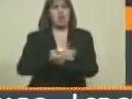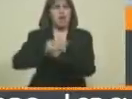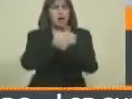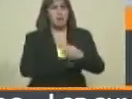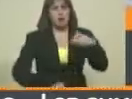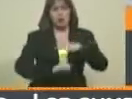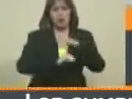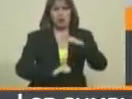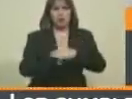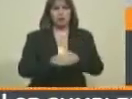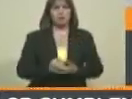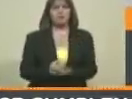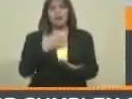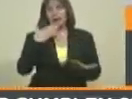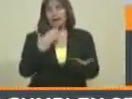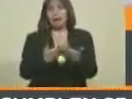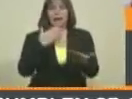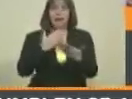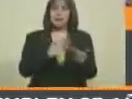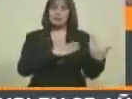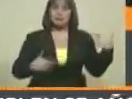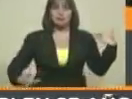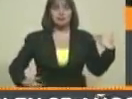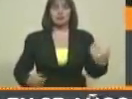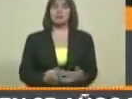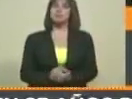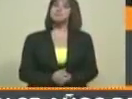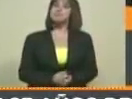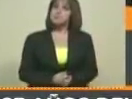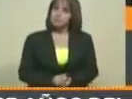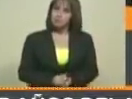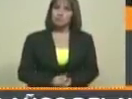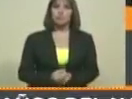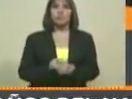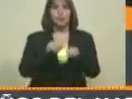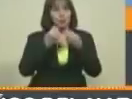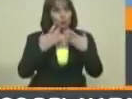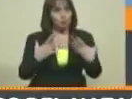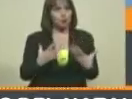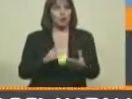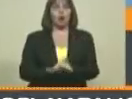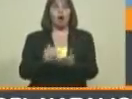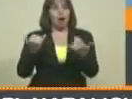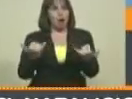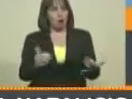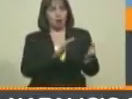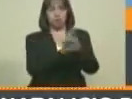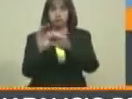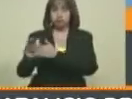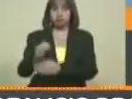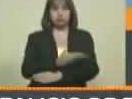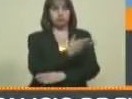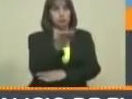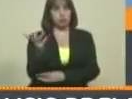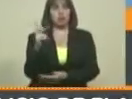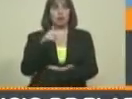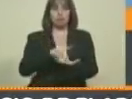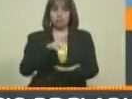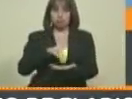solidaridad. Muchas gracias, presidente. Bueno, ahora, compañeros, uno por uno,